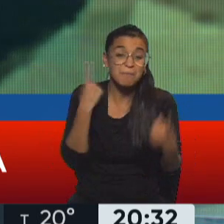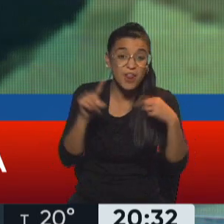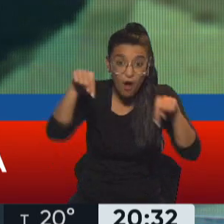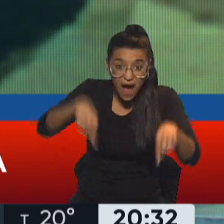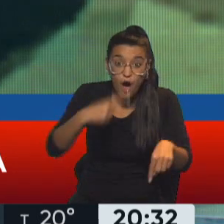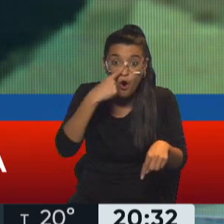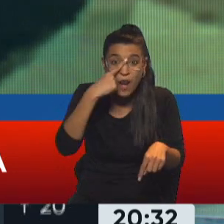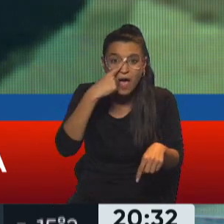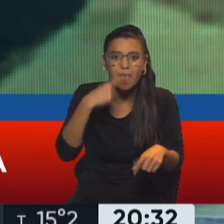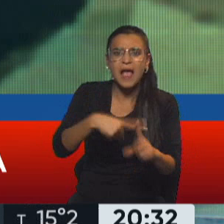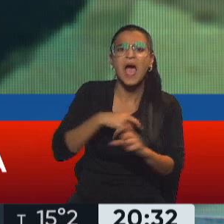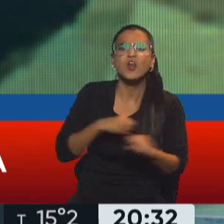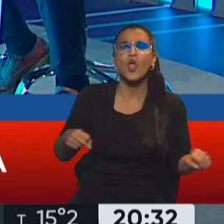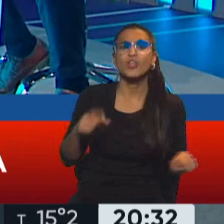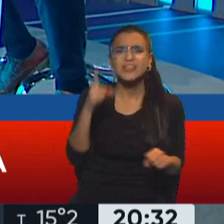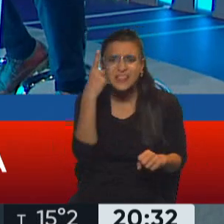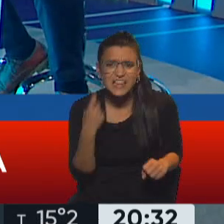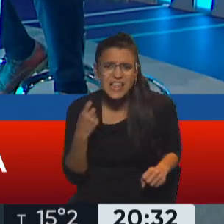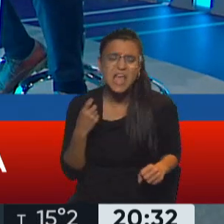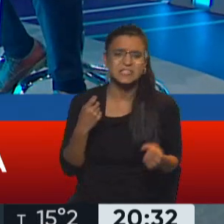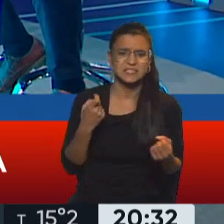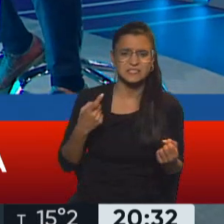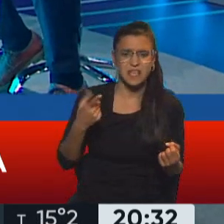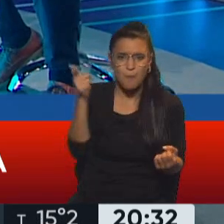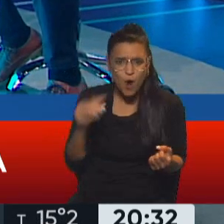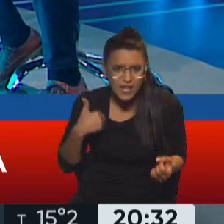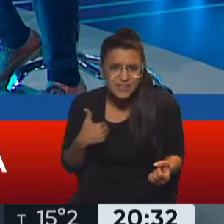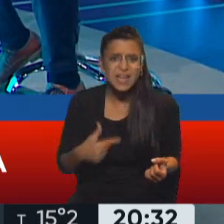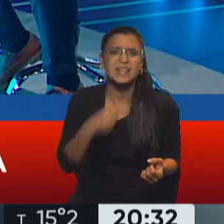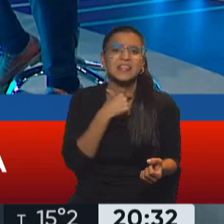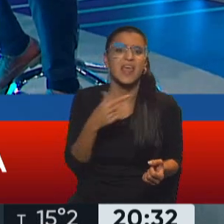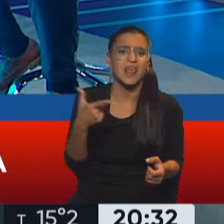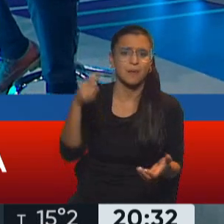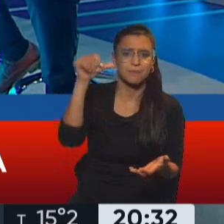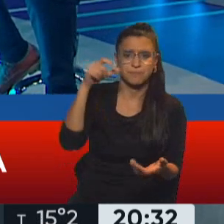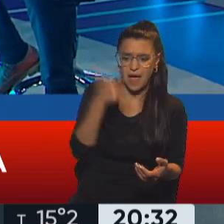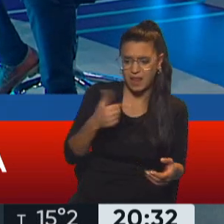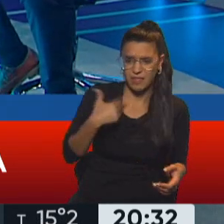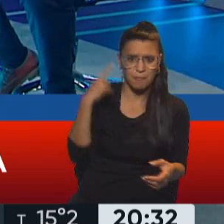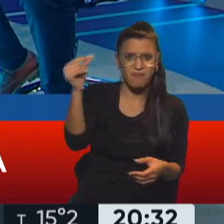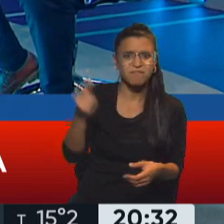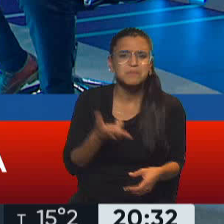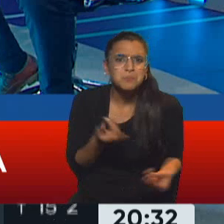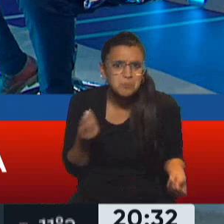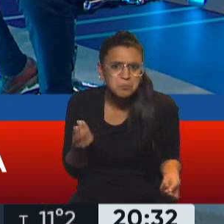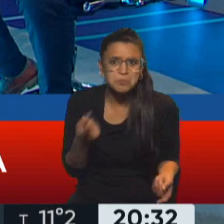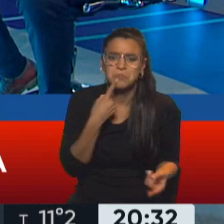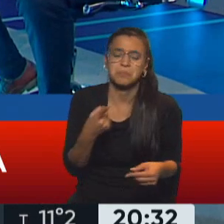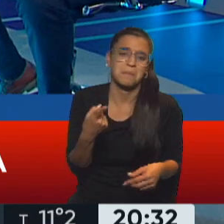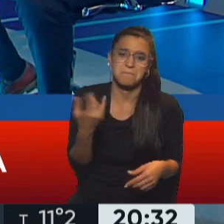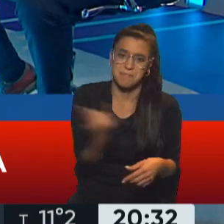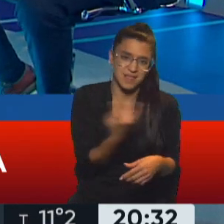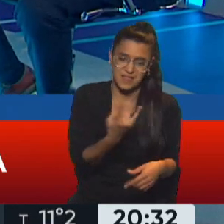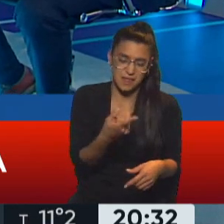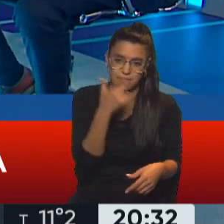ahora a Carrió le da tristeza por la nación, por ella misma, se quiere ir del país, hay una doble vara y aparte la mentira tiene patas cortas,